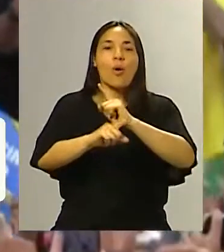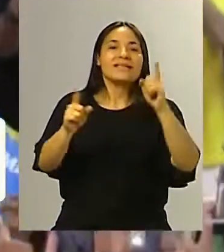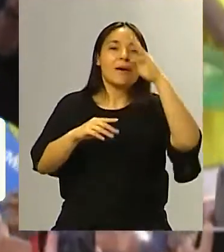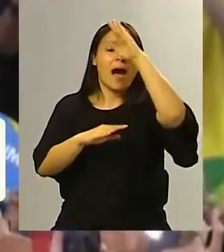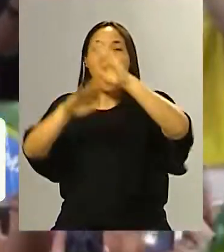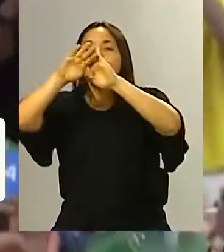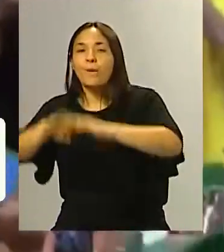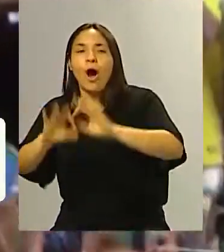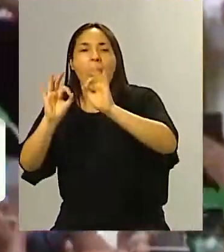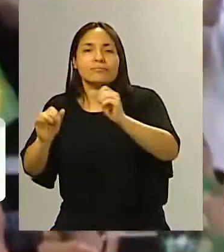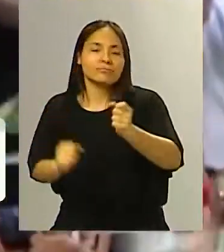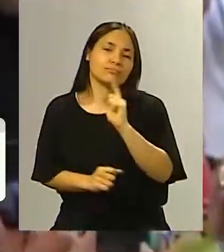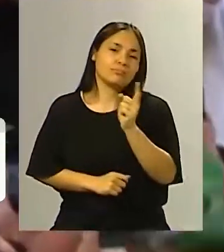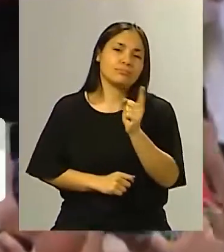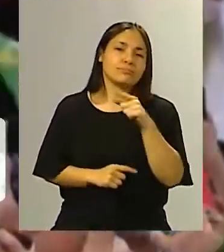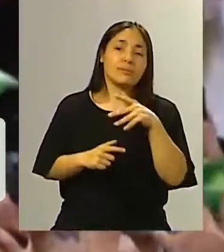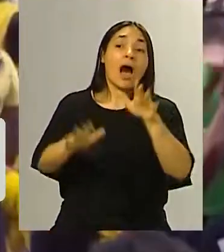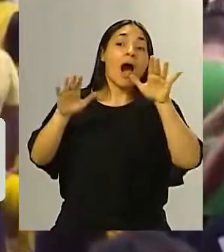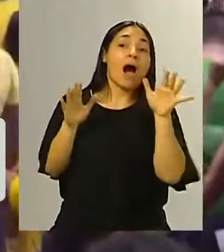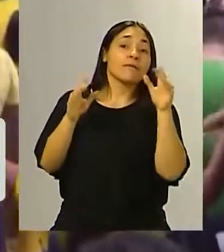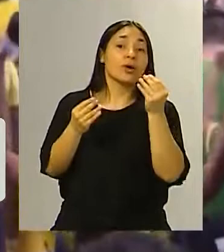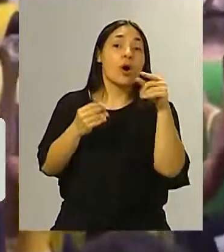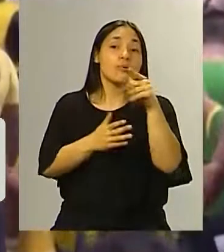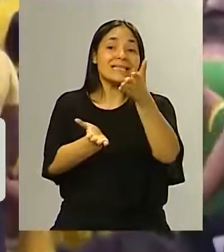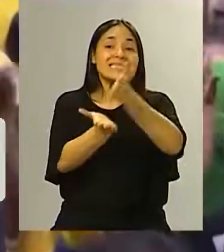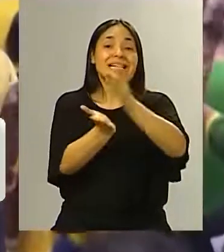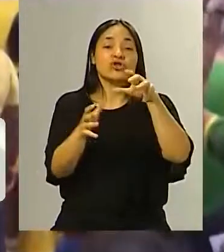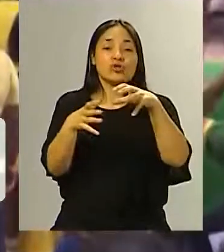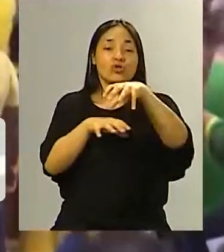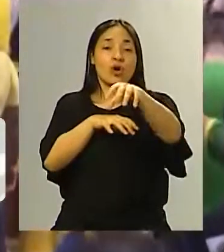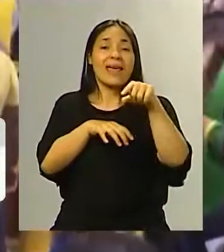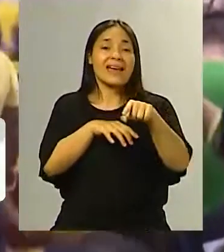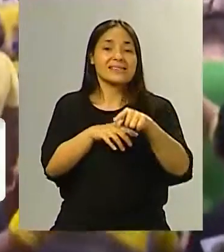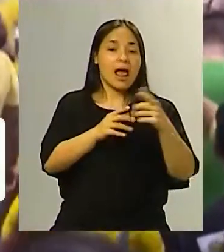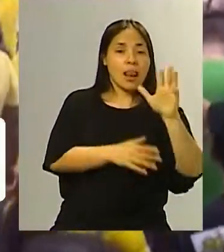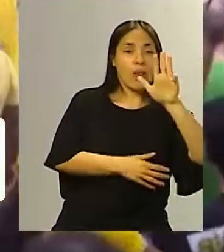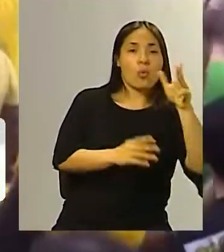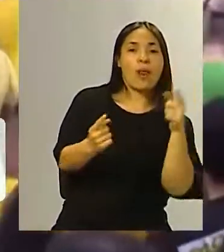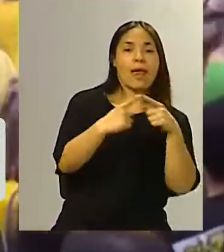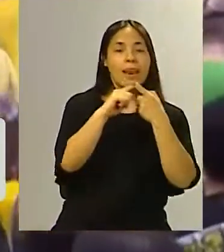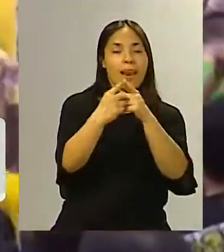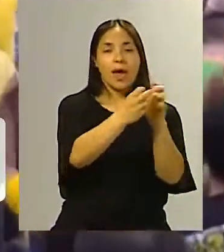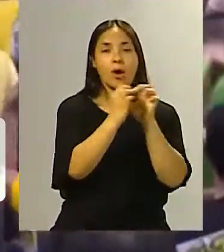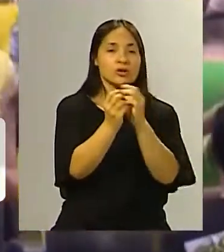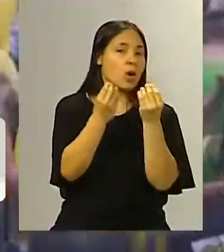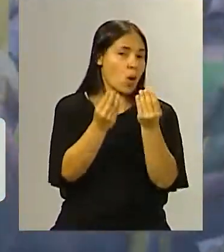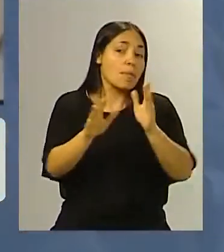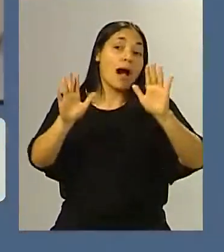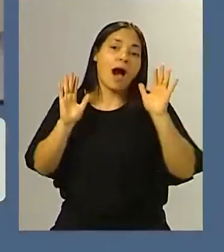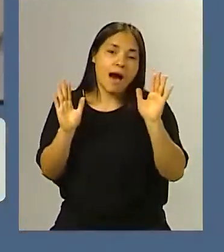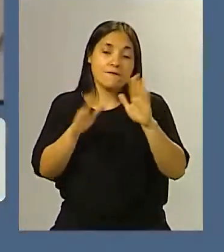de cómo va a negociar este sector con Lula. Así que eso tenemos que verlo, pero sí. Bolsonaro es un